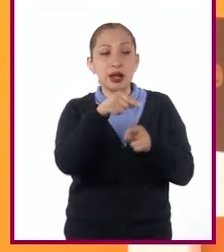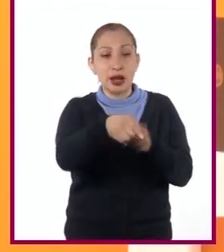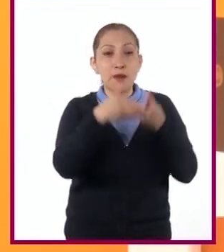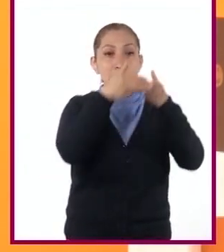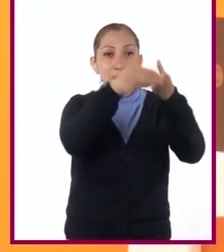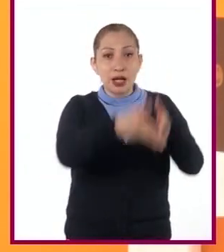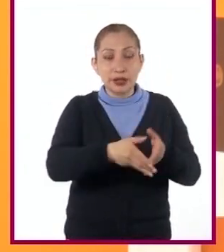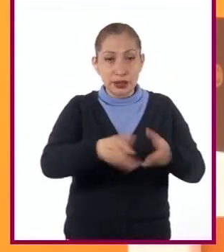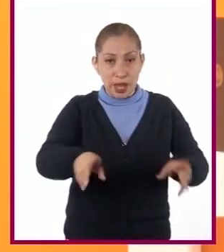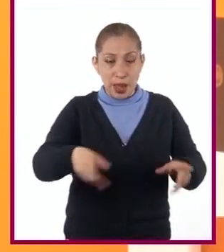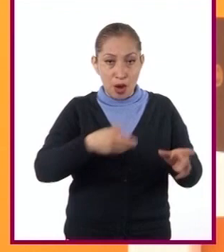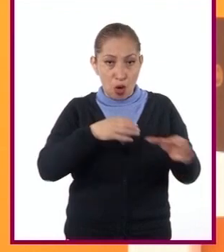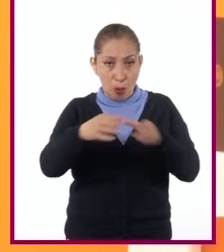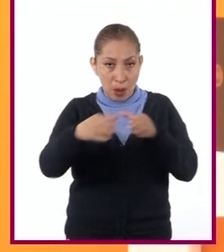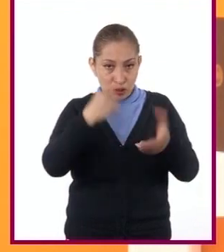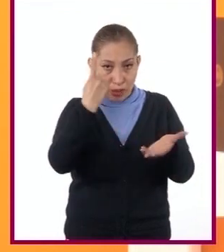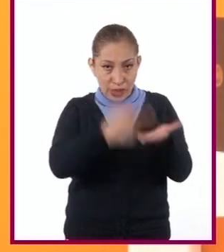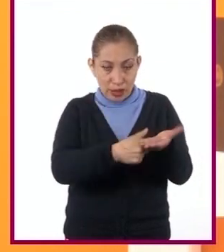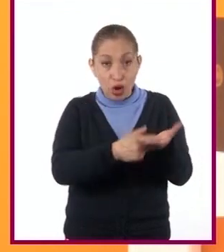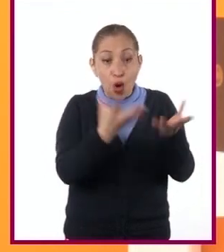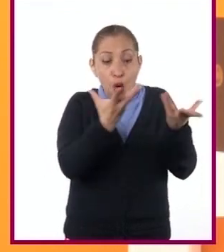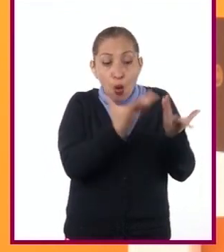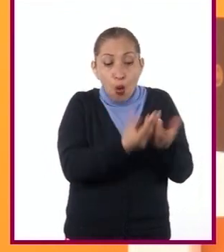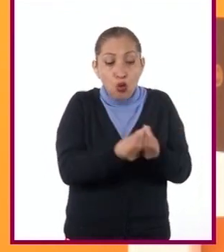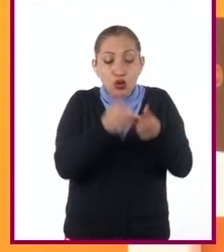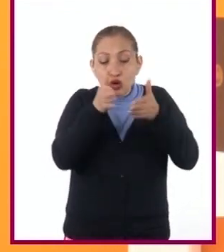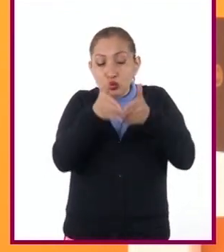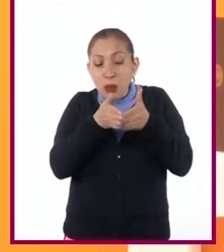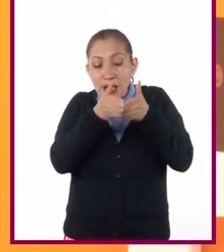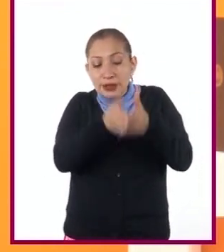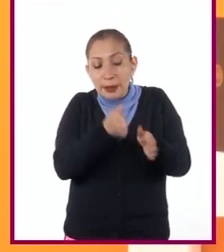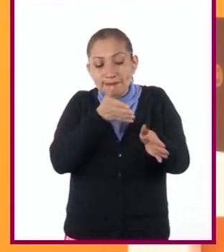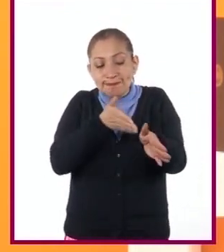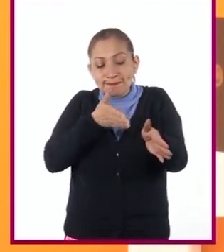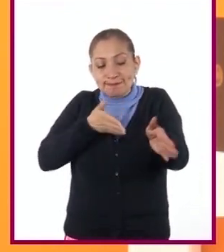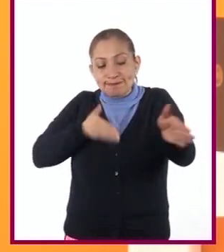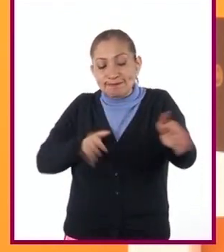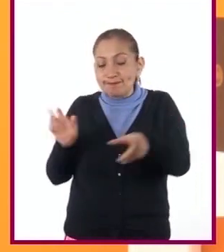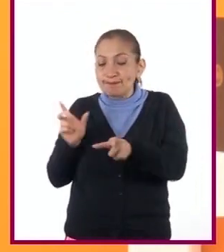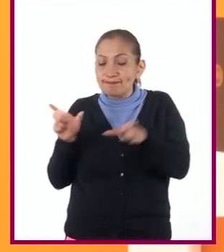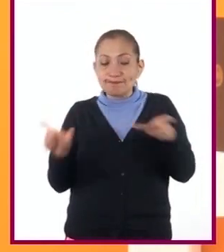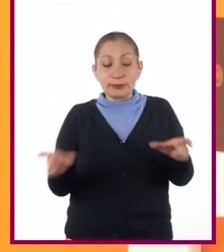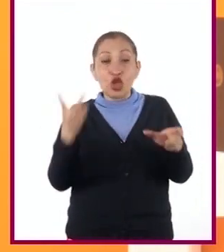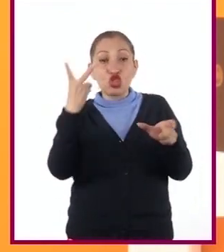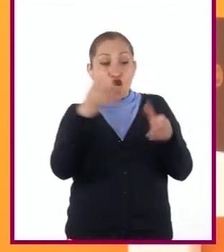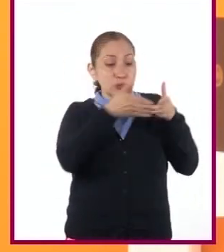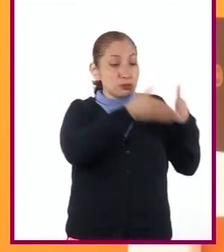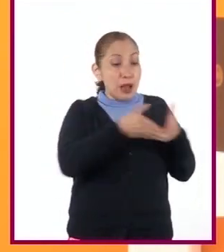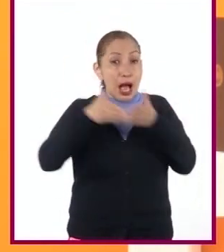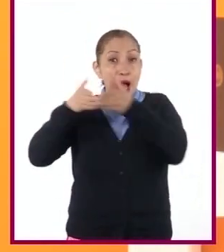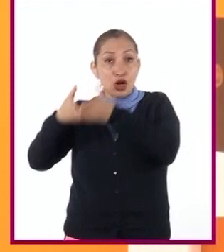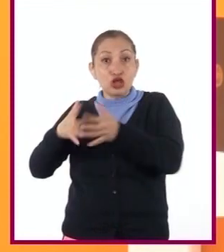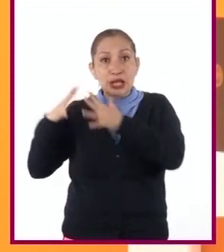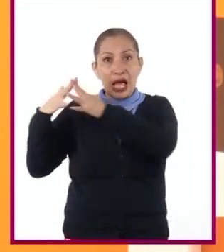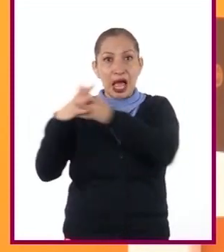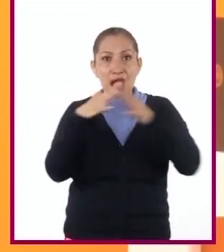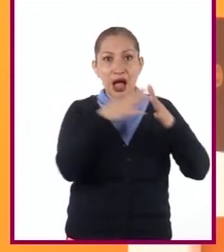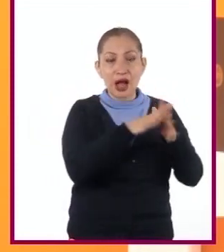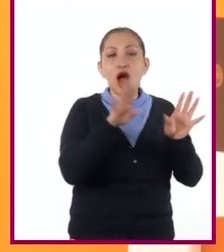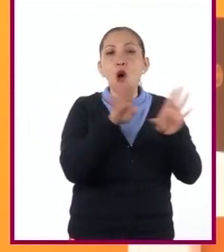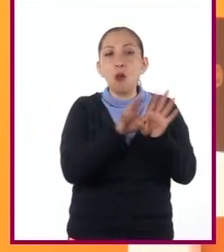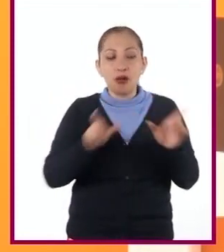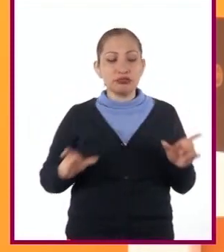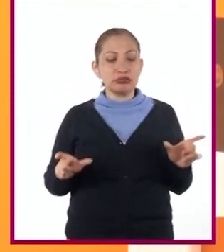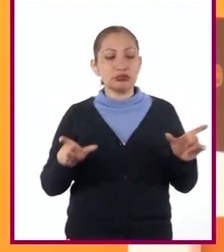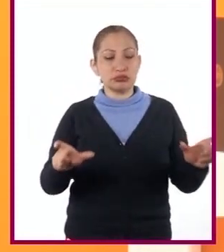naves comerciales que viajaban juntas y eran resguardadas por 2 barcos de guerra, es decir, como una